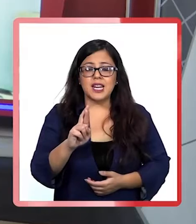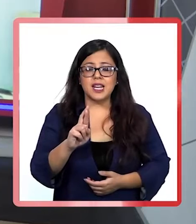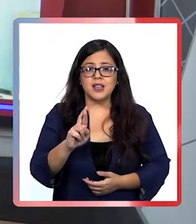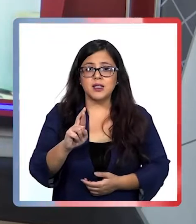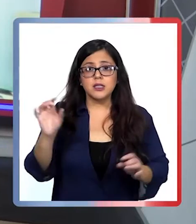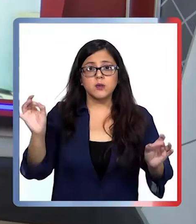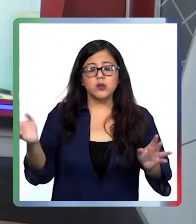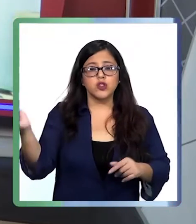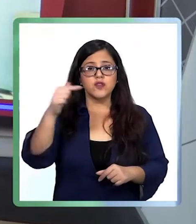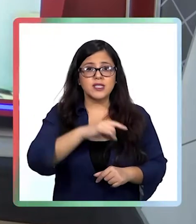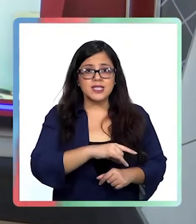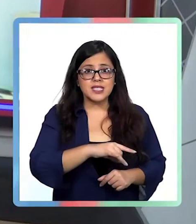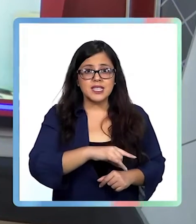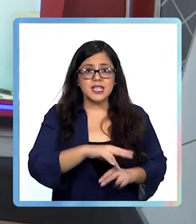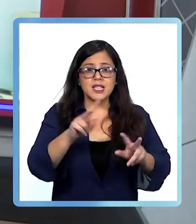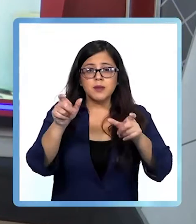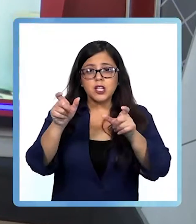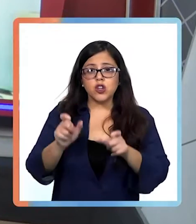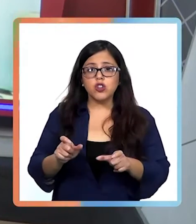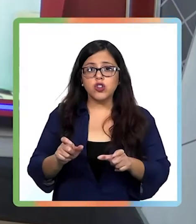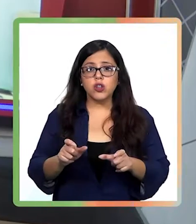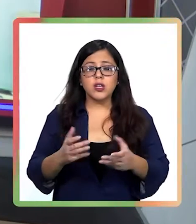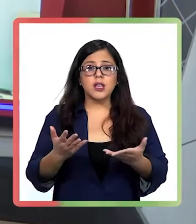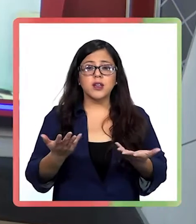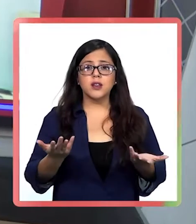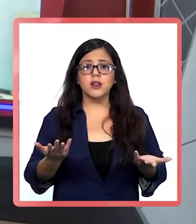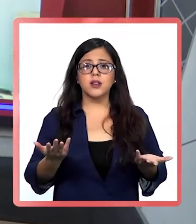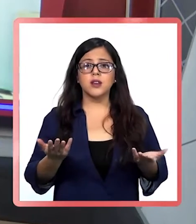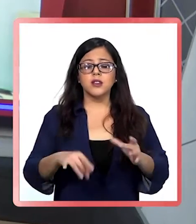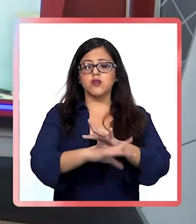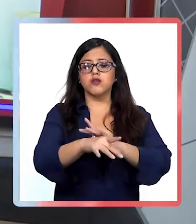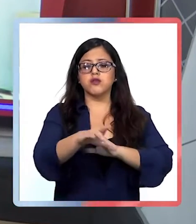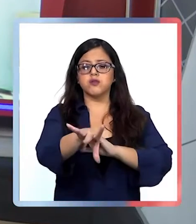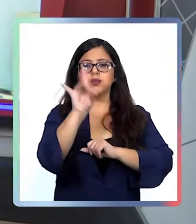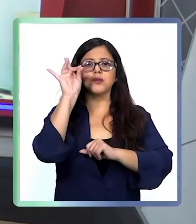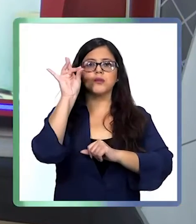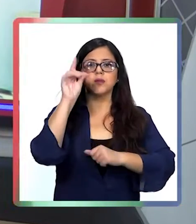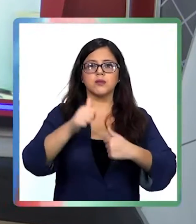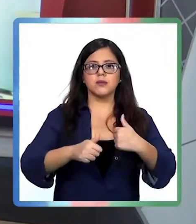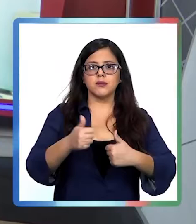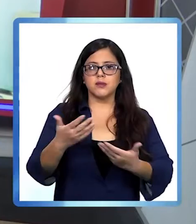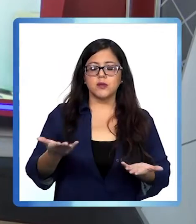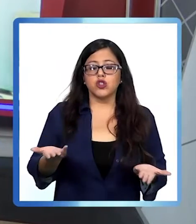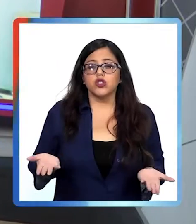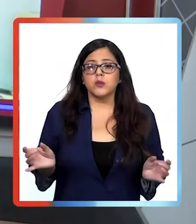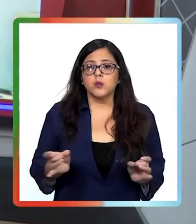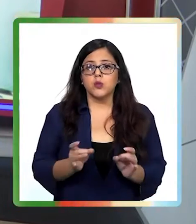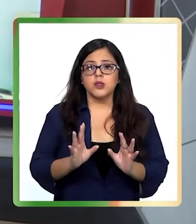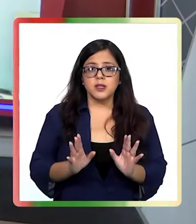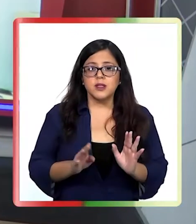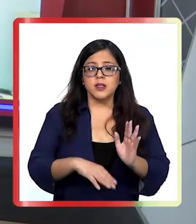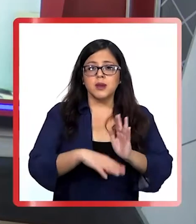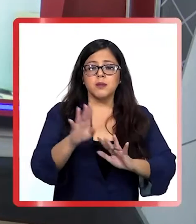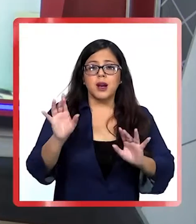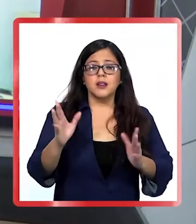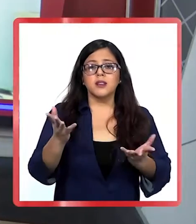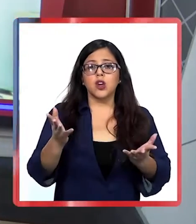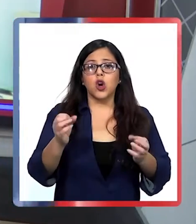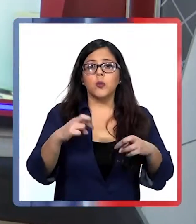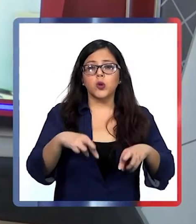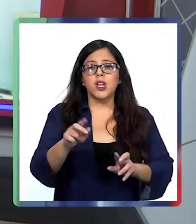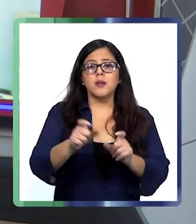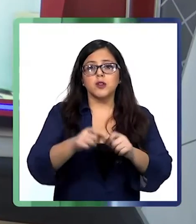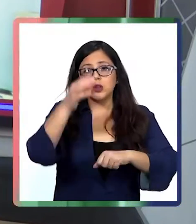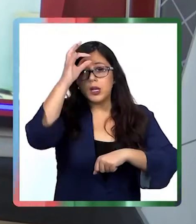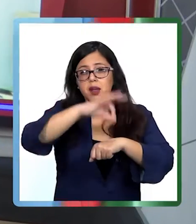obligación de hacerse el PCR. Y si llegan a Chile, los controles van a ser, los exámenes van a ser aleatorios. Entonces podríamos tener, más que